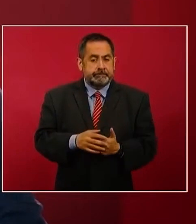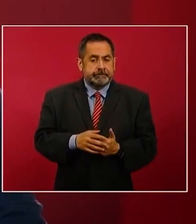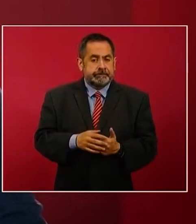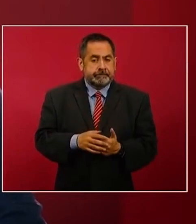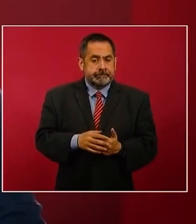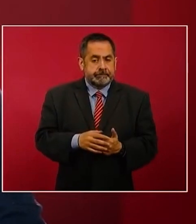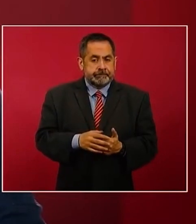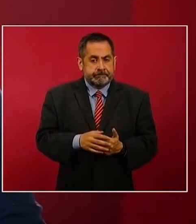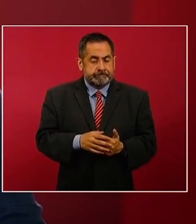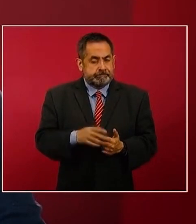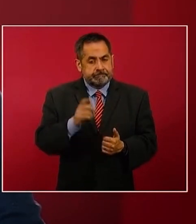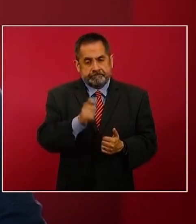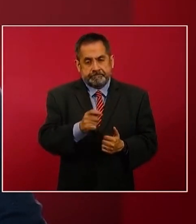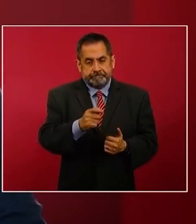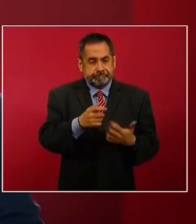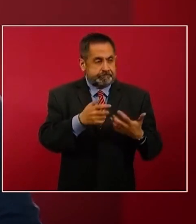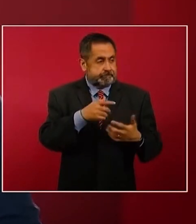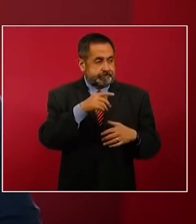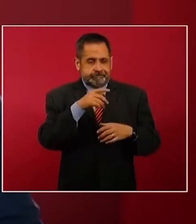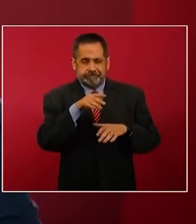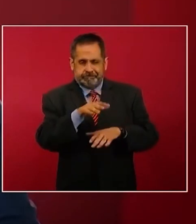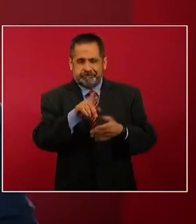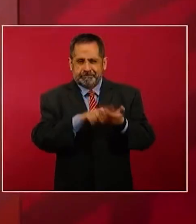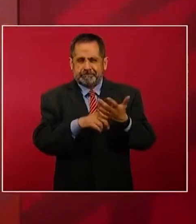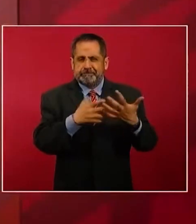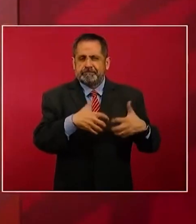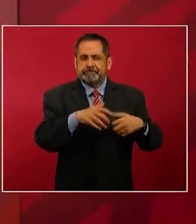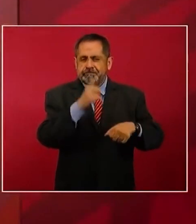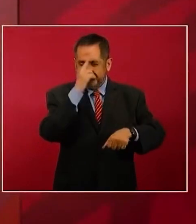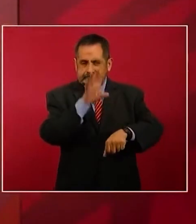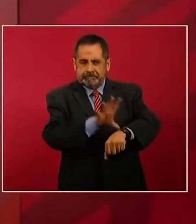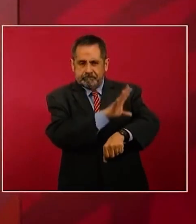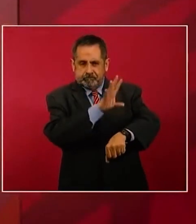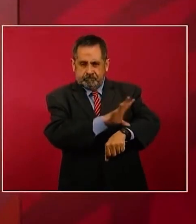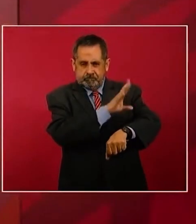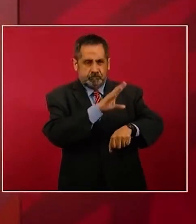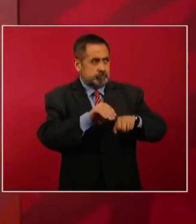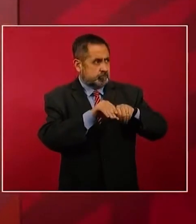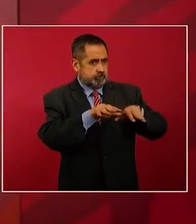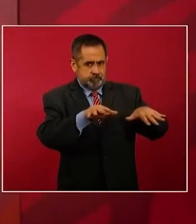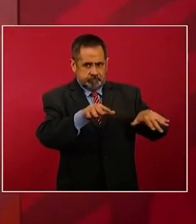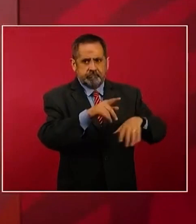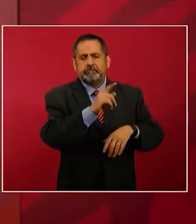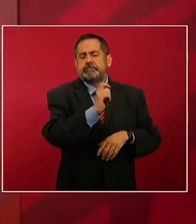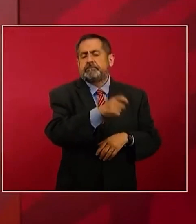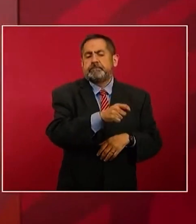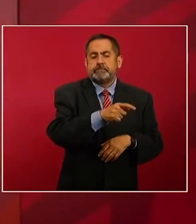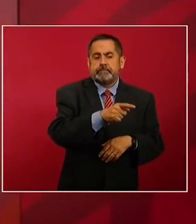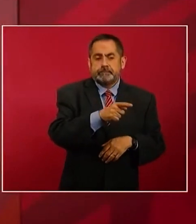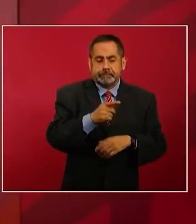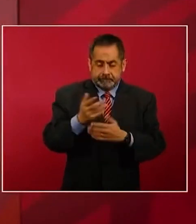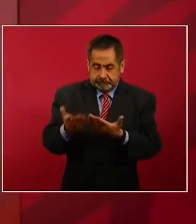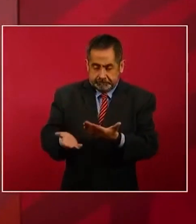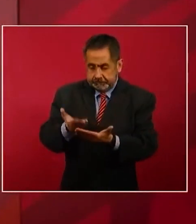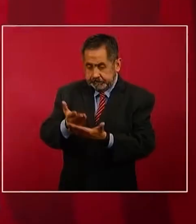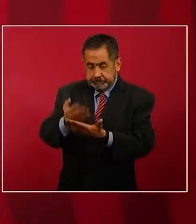la industria eléctrica, se está garantizando en la